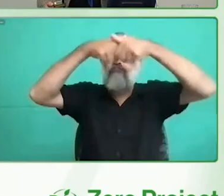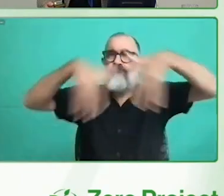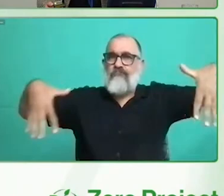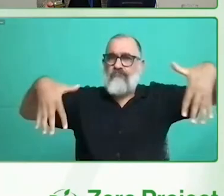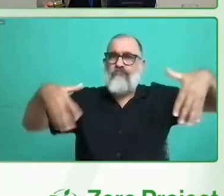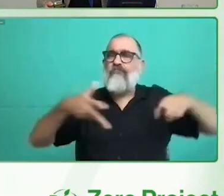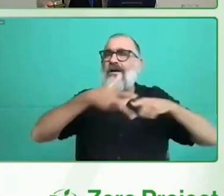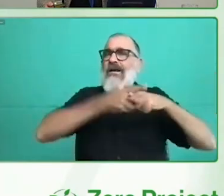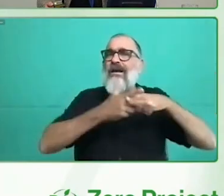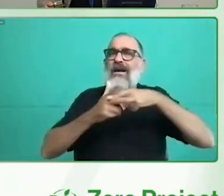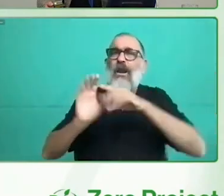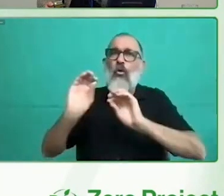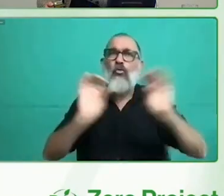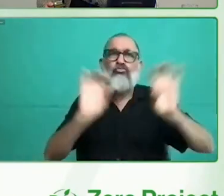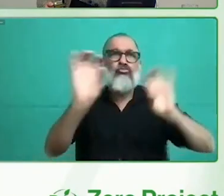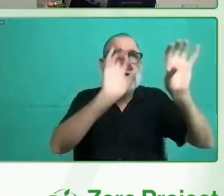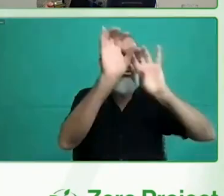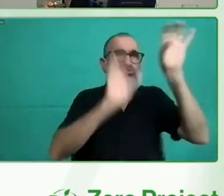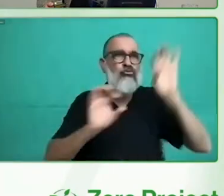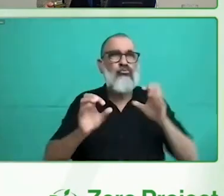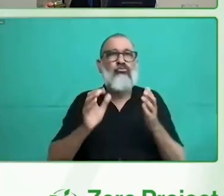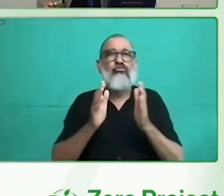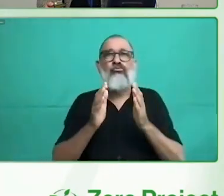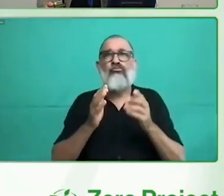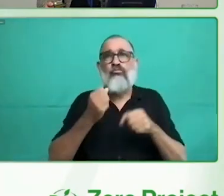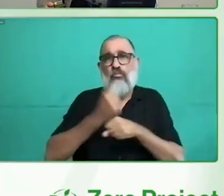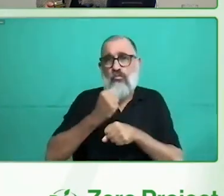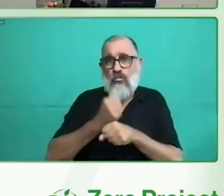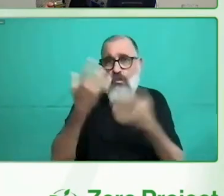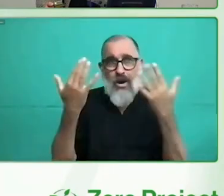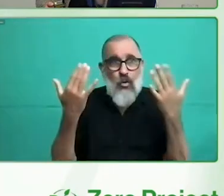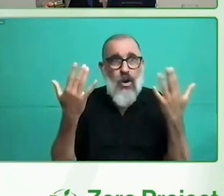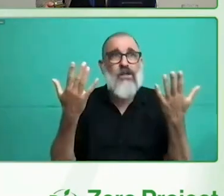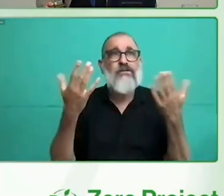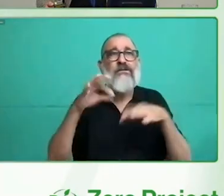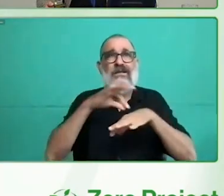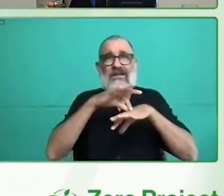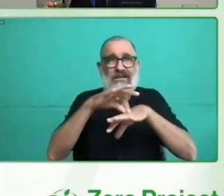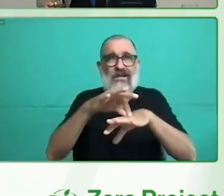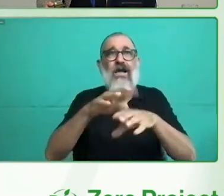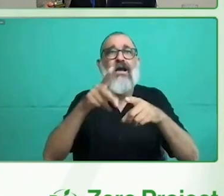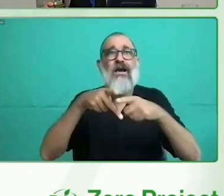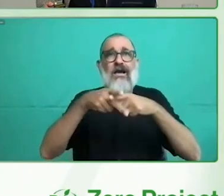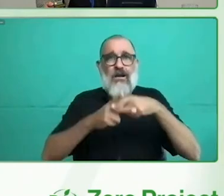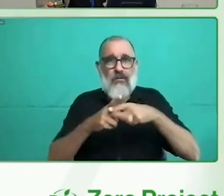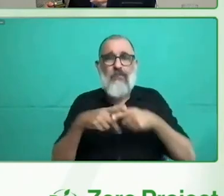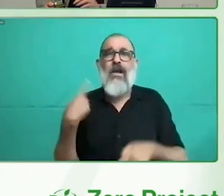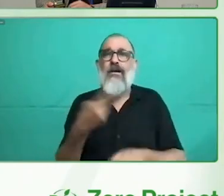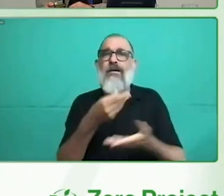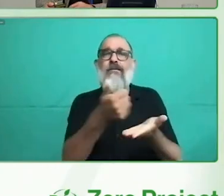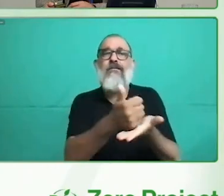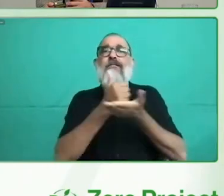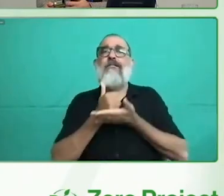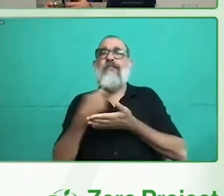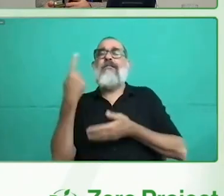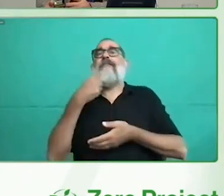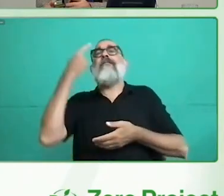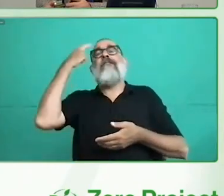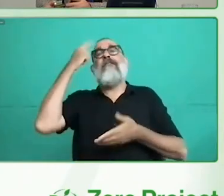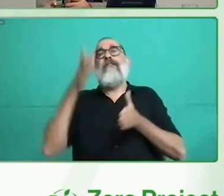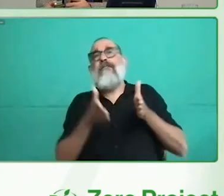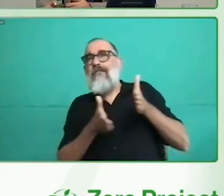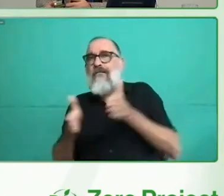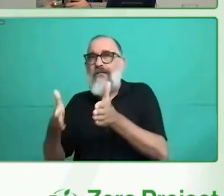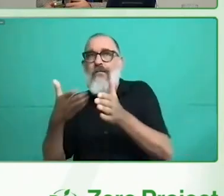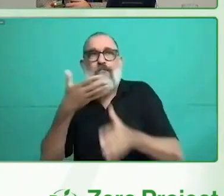perdido, que puede aumentar en función de si el proyecto o el solicitante cumple con ciertos criterios. El primer criterio